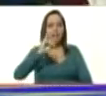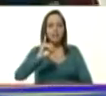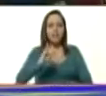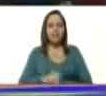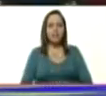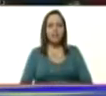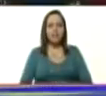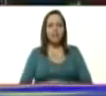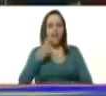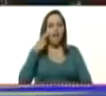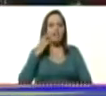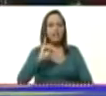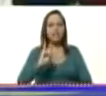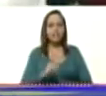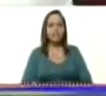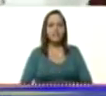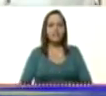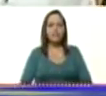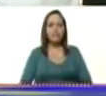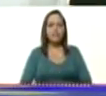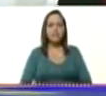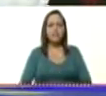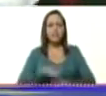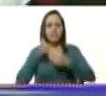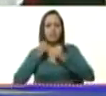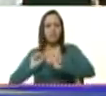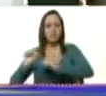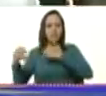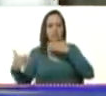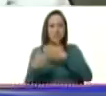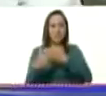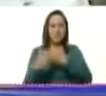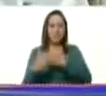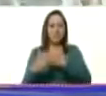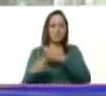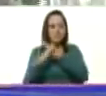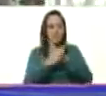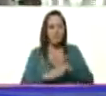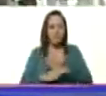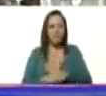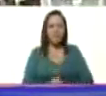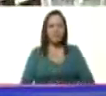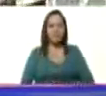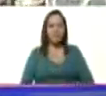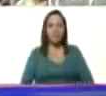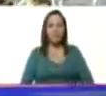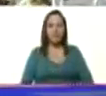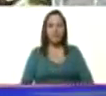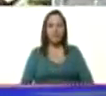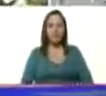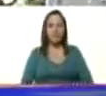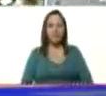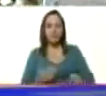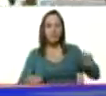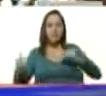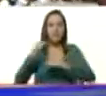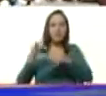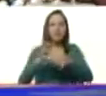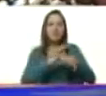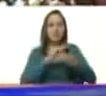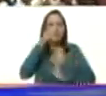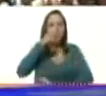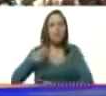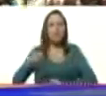Rechaza injerencia imperialista en Venezuela. Haití, que vive Haití. Arriba la unión de los pueblos latinoamericanos y